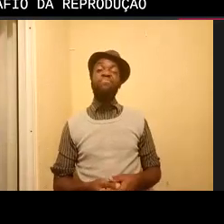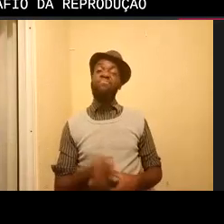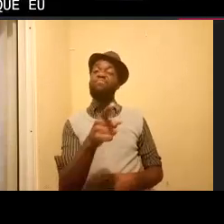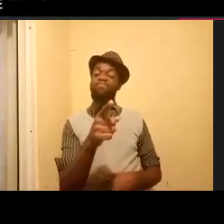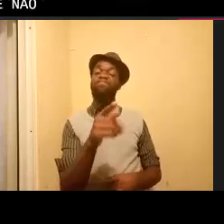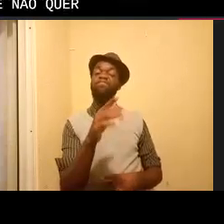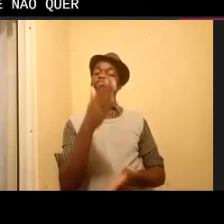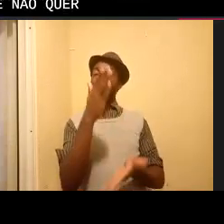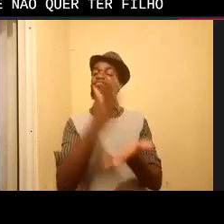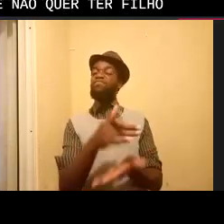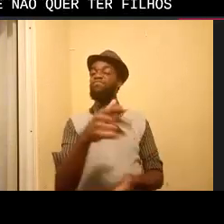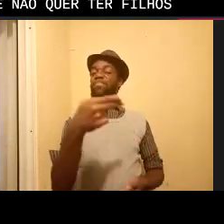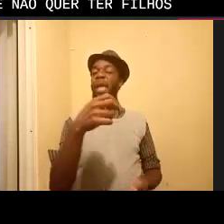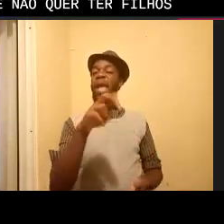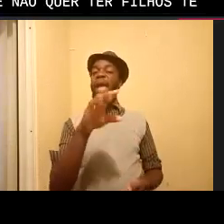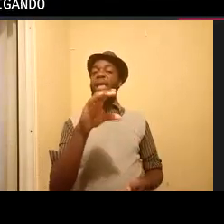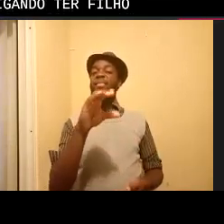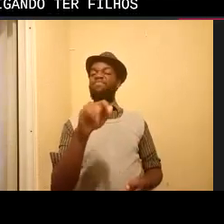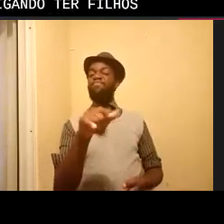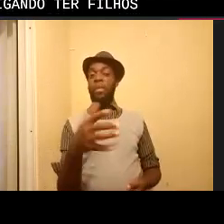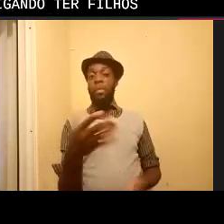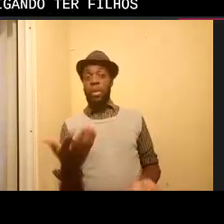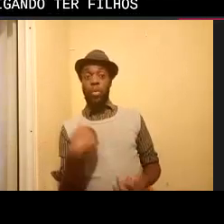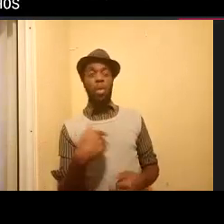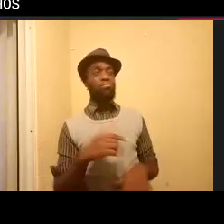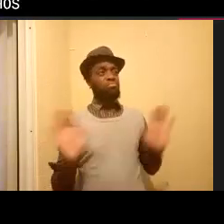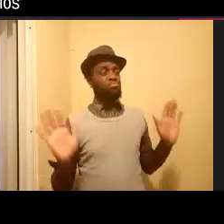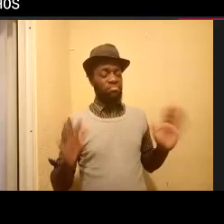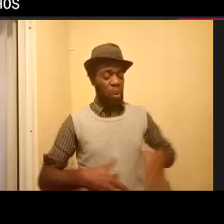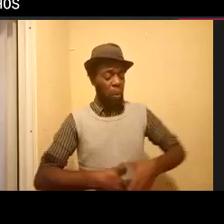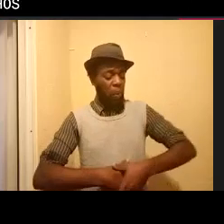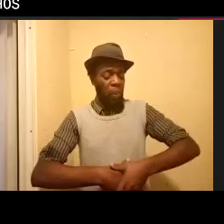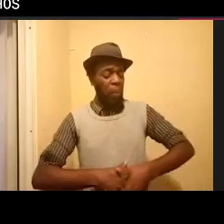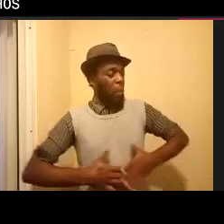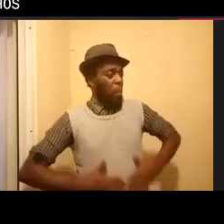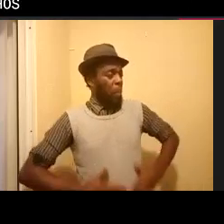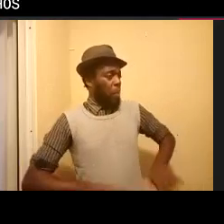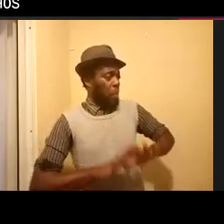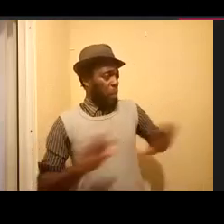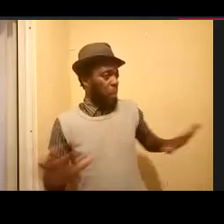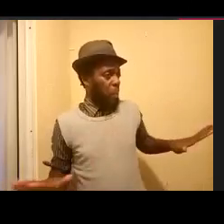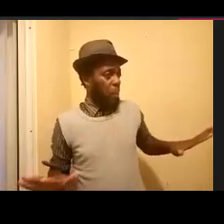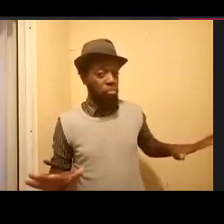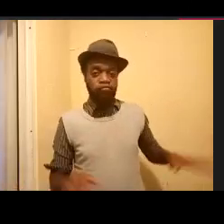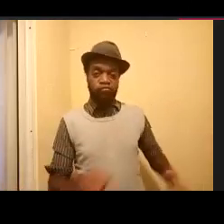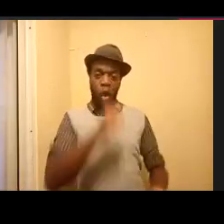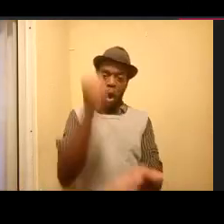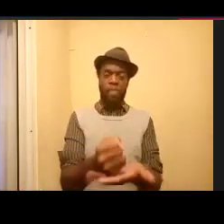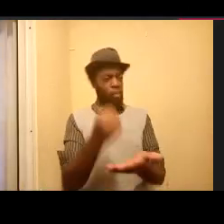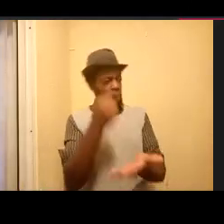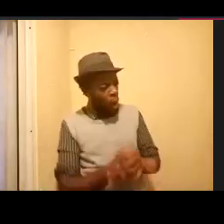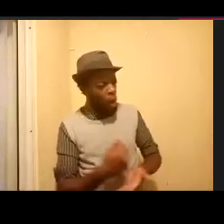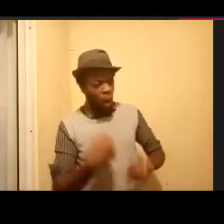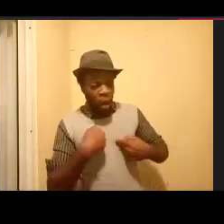obligan. Y te obligan y si los quieres tener, no te